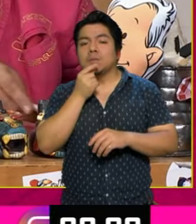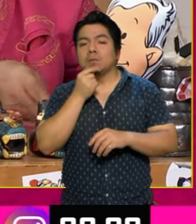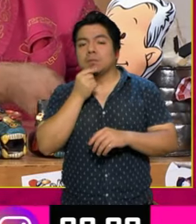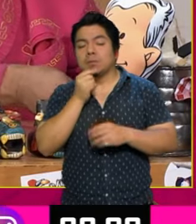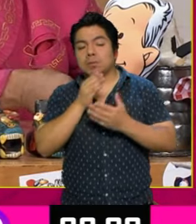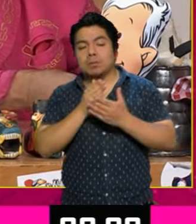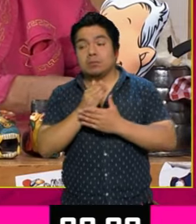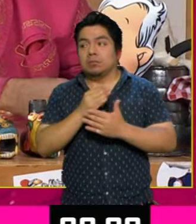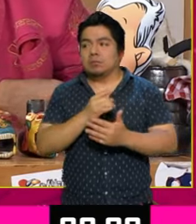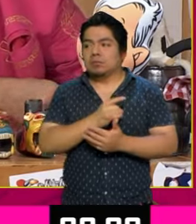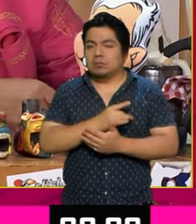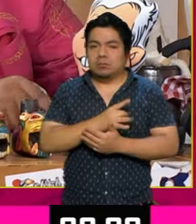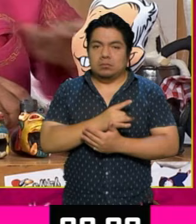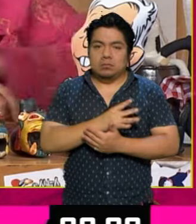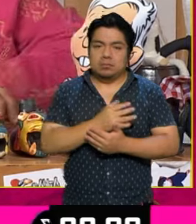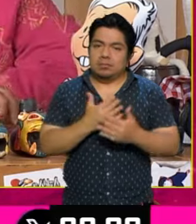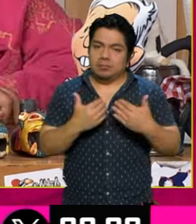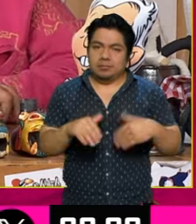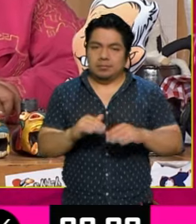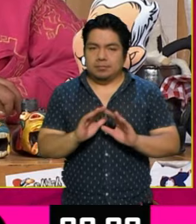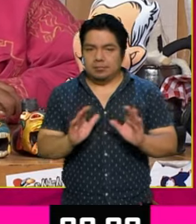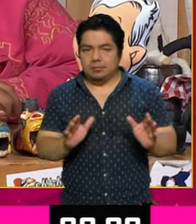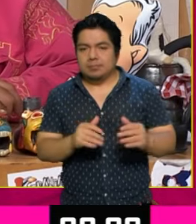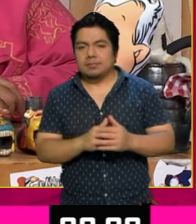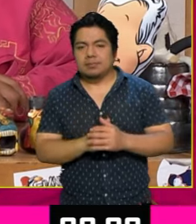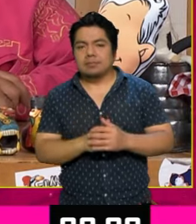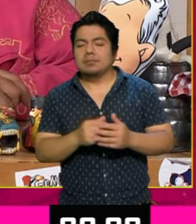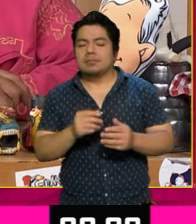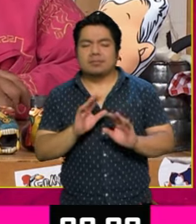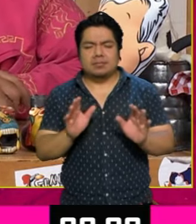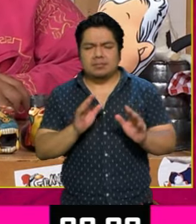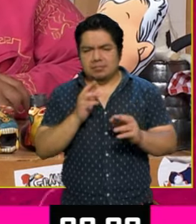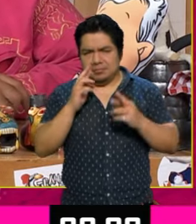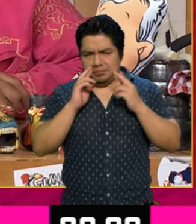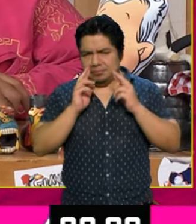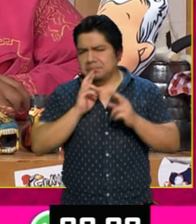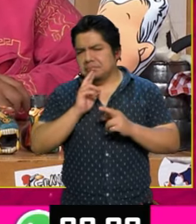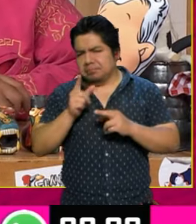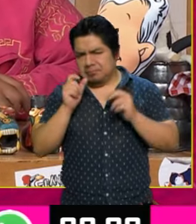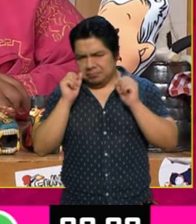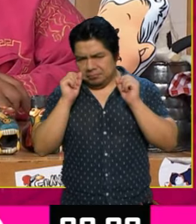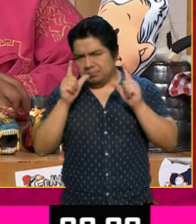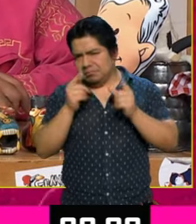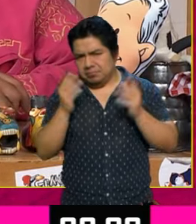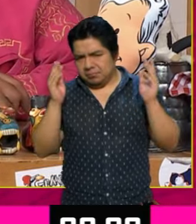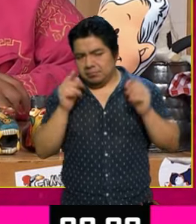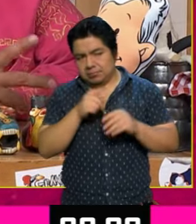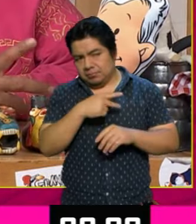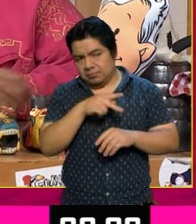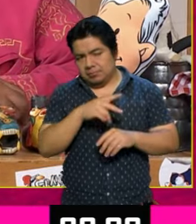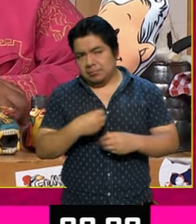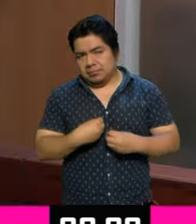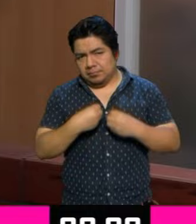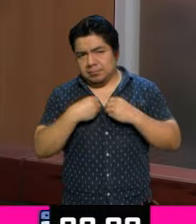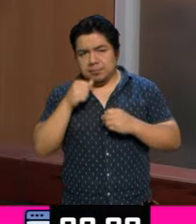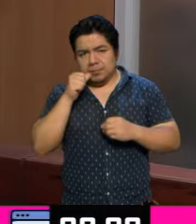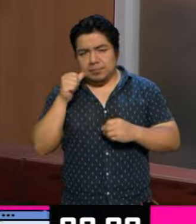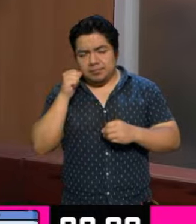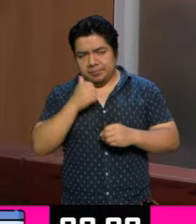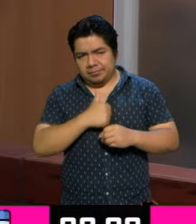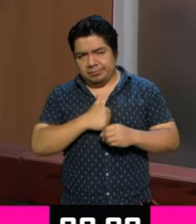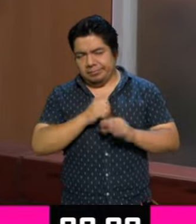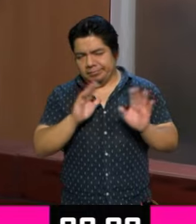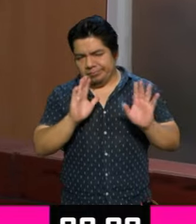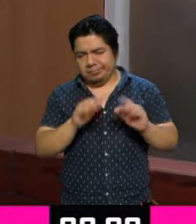pues sí, pues nada más así, señora. Qué bueno, qué bueno. ¿Por qué no empezamos con los que te levantan? Digo, sí, lamentamos mucho su día de ayer, ¿verdad? Pero gracias. Tenemos que trabajar, señora. De